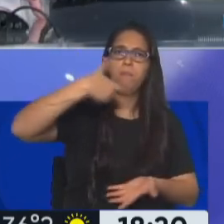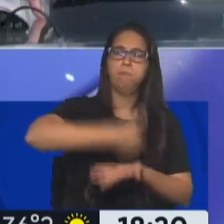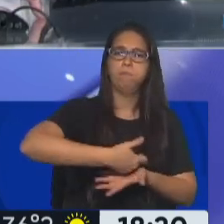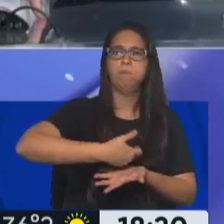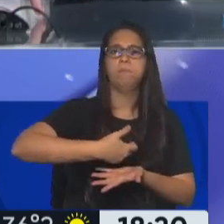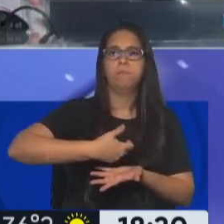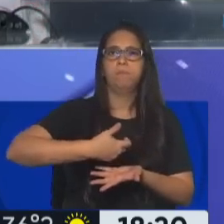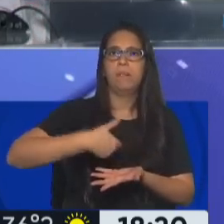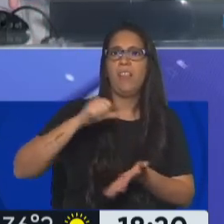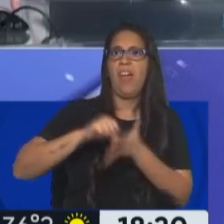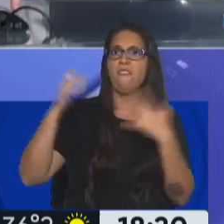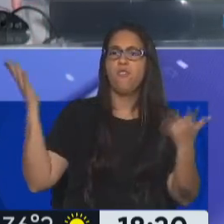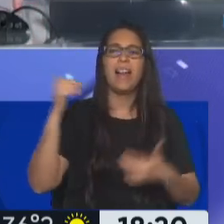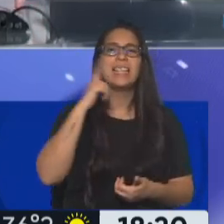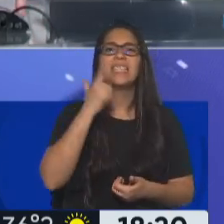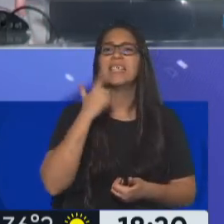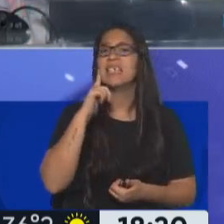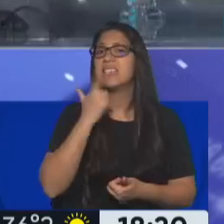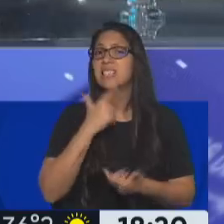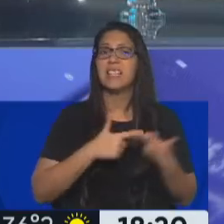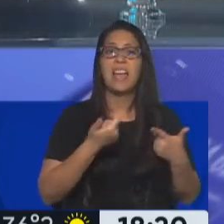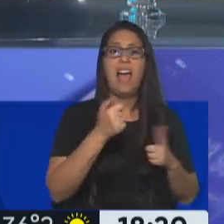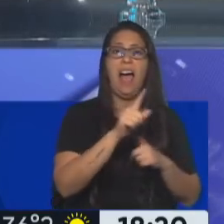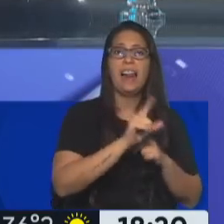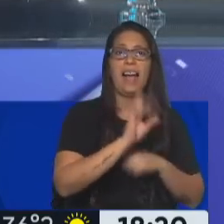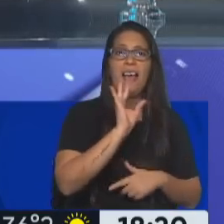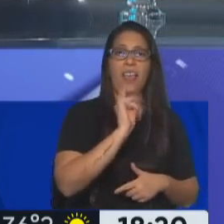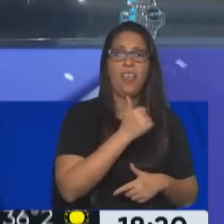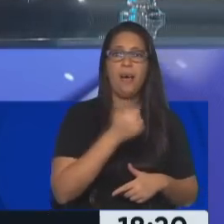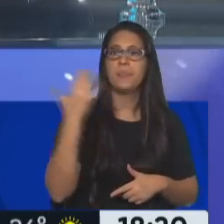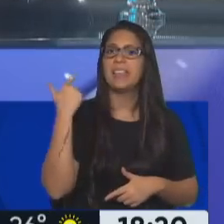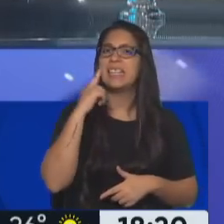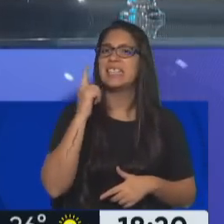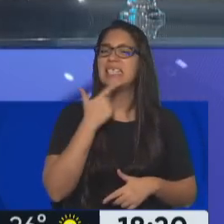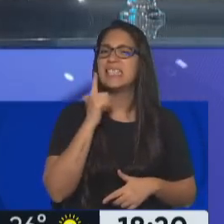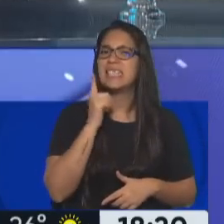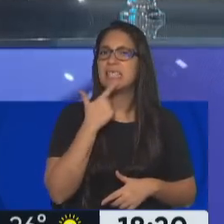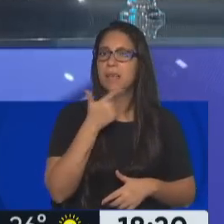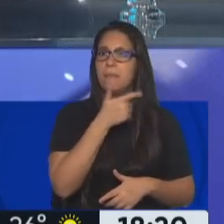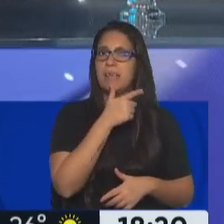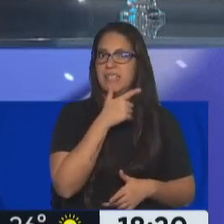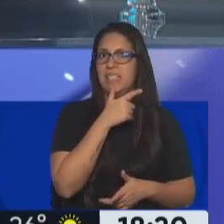e ISIS, por más que ISIS en su momento casi parecía un Estado soberano en Irak y